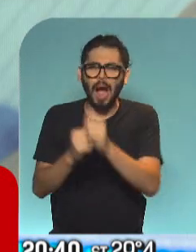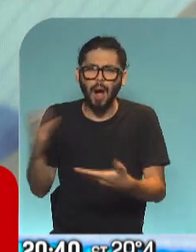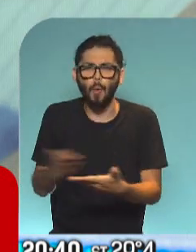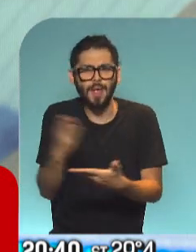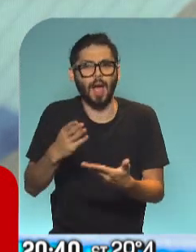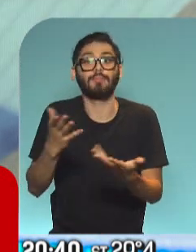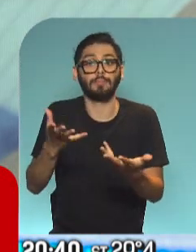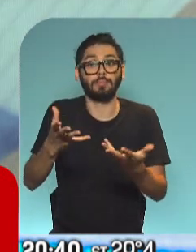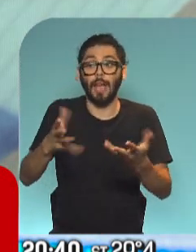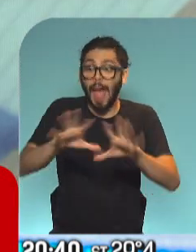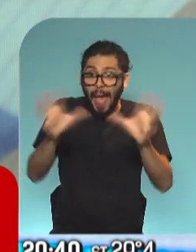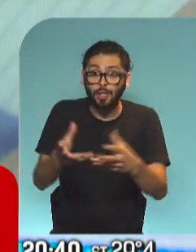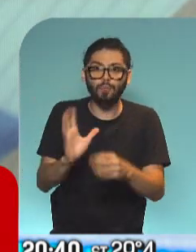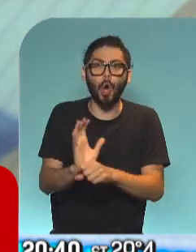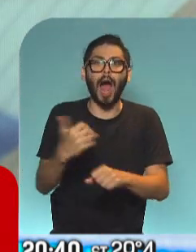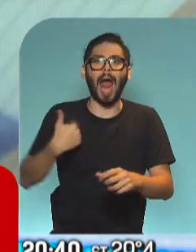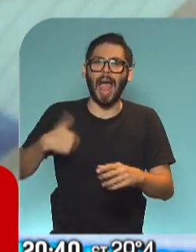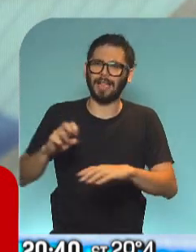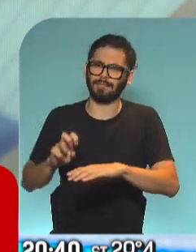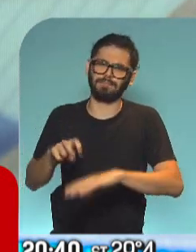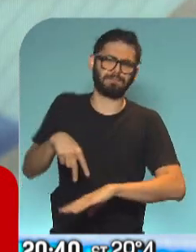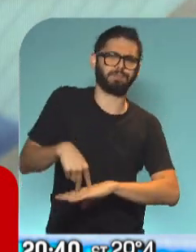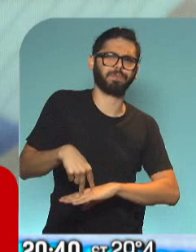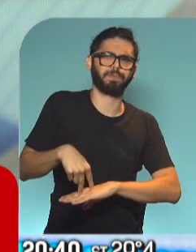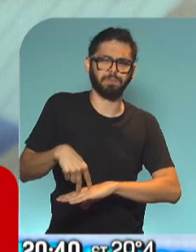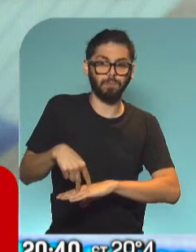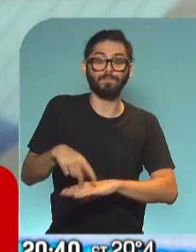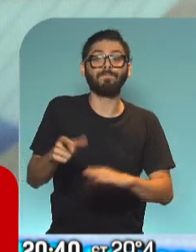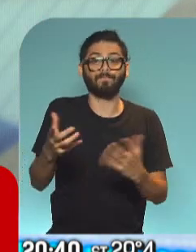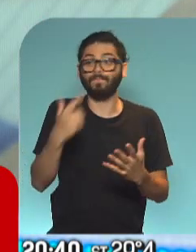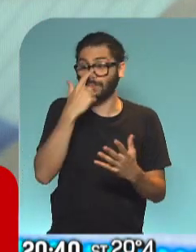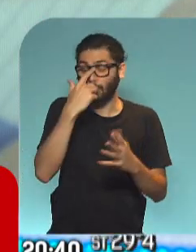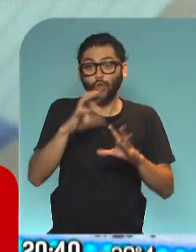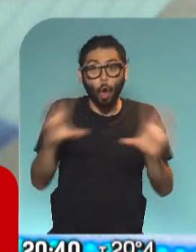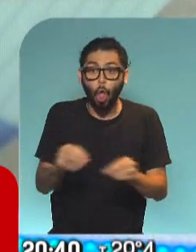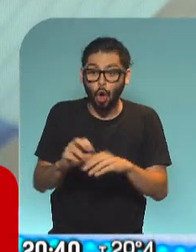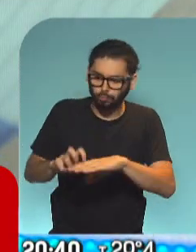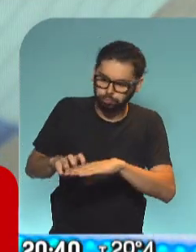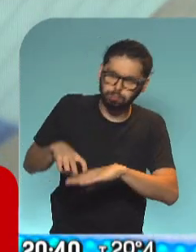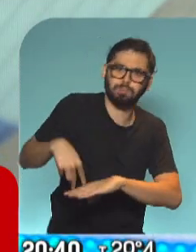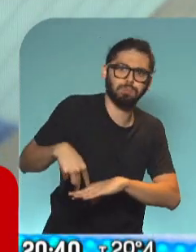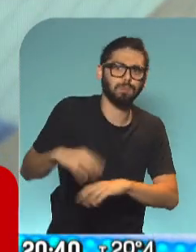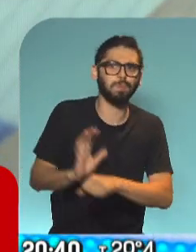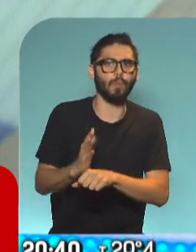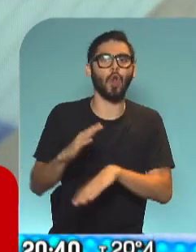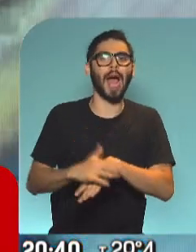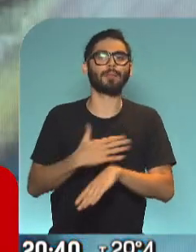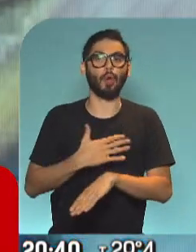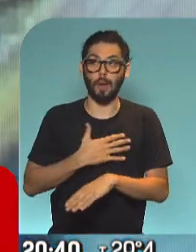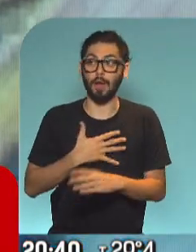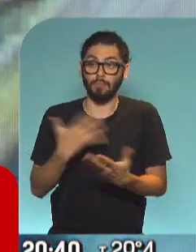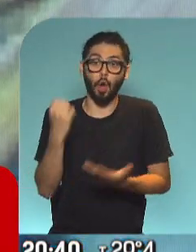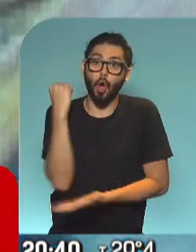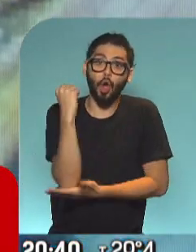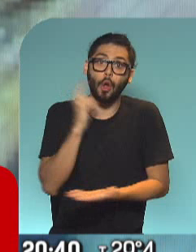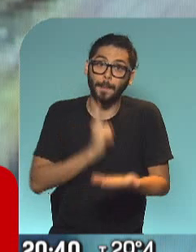pone de pie es la Argentina que genera trabajo, y esa es nuestra responsabilidad, también con políticas públicas y con decisiones, por supuesto, macroeconómicas. Ojalá, hay números